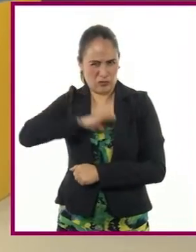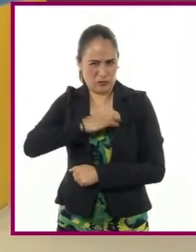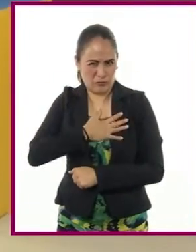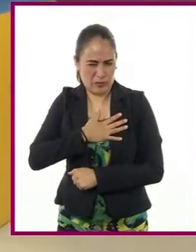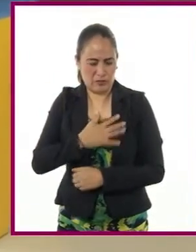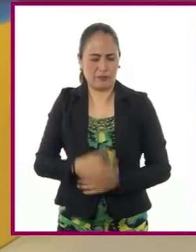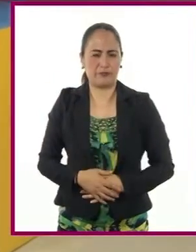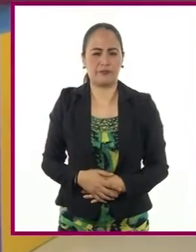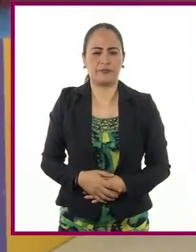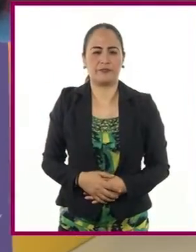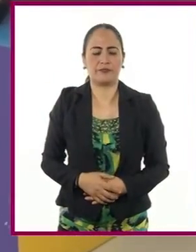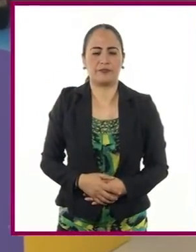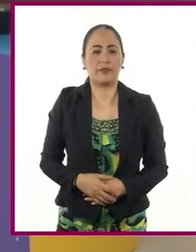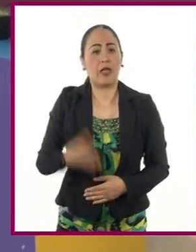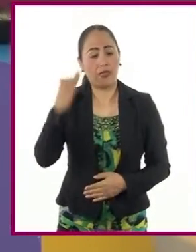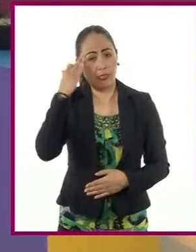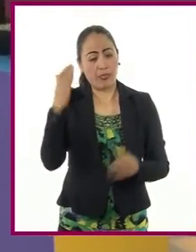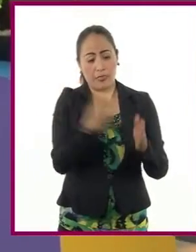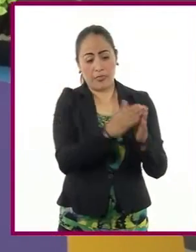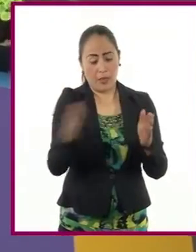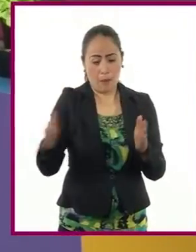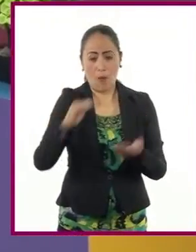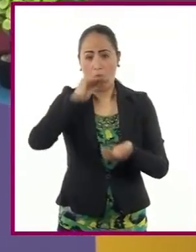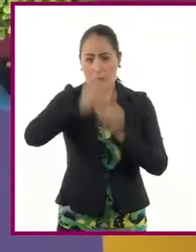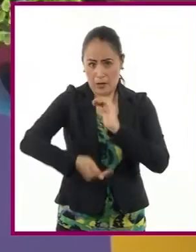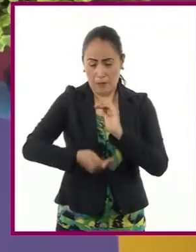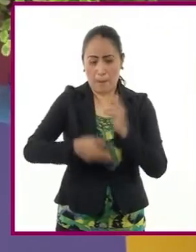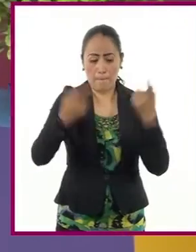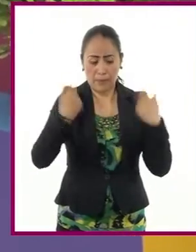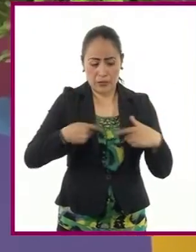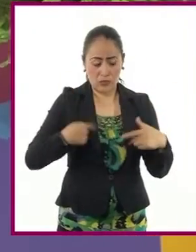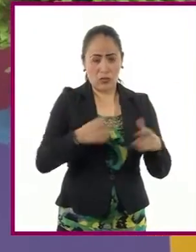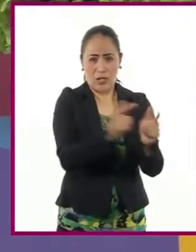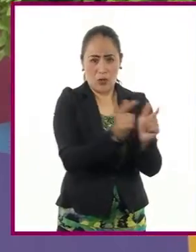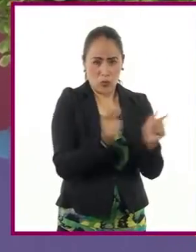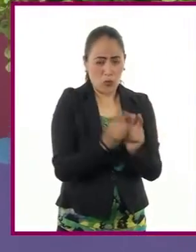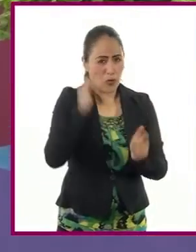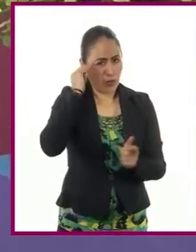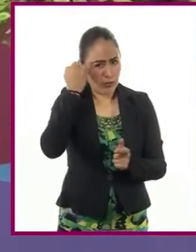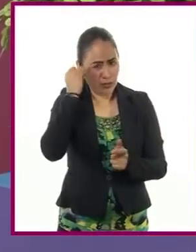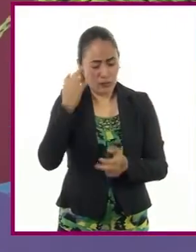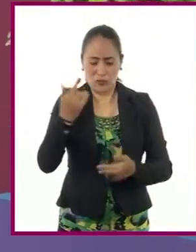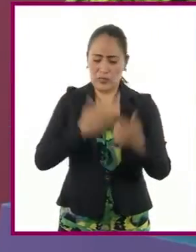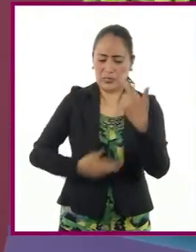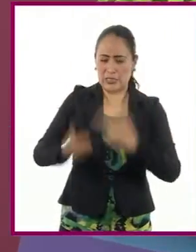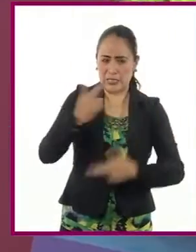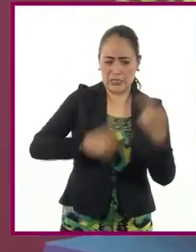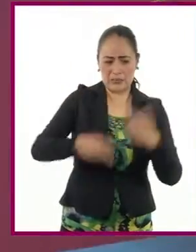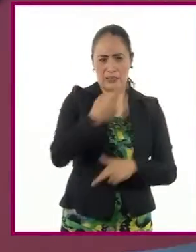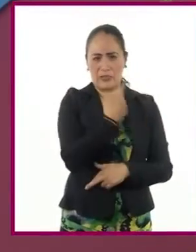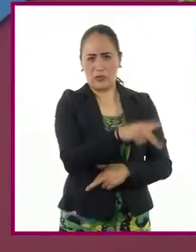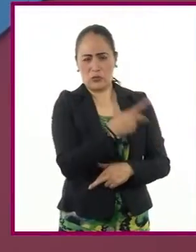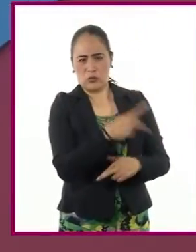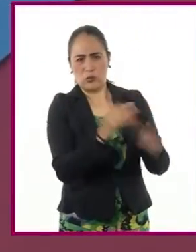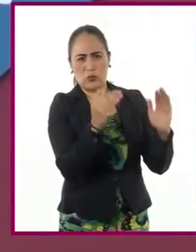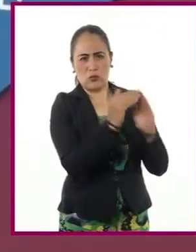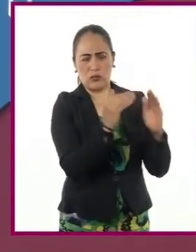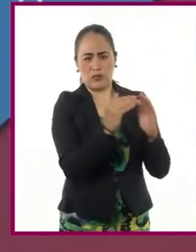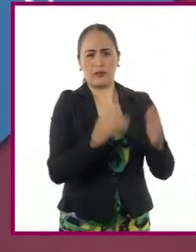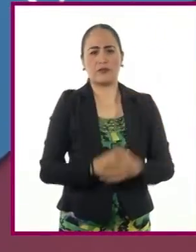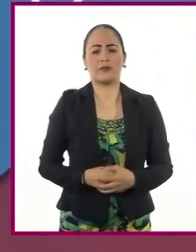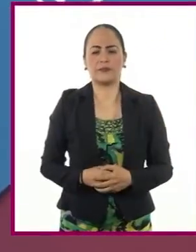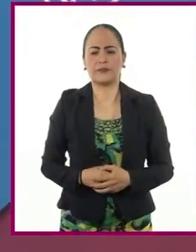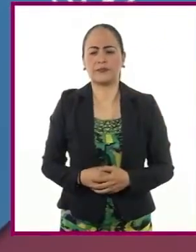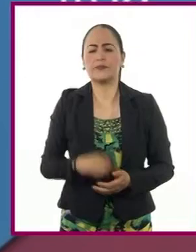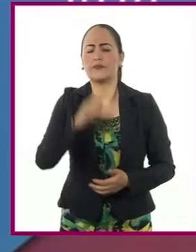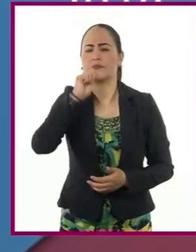Una vez concluida la temporada, los indígenas debían volver a sus respectivos lugares. Consistía